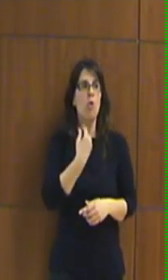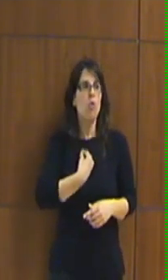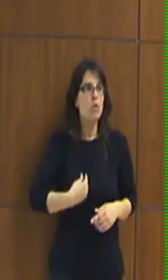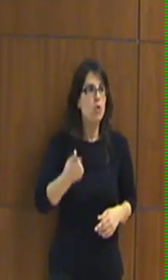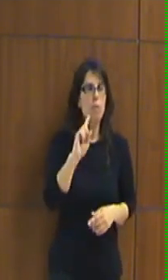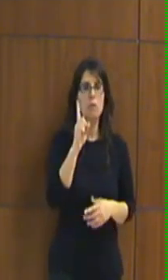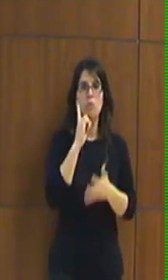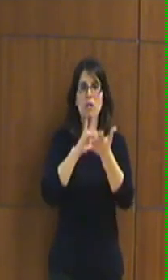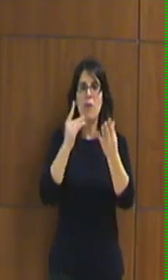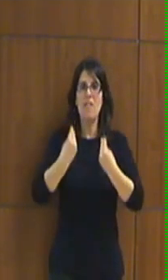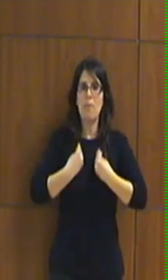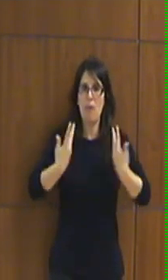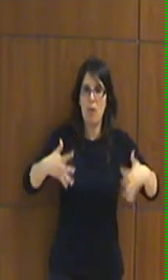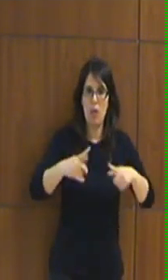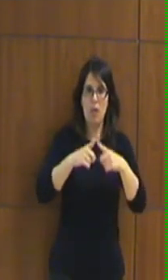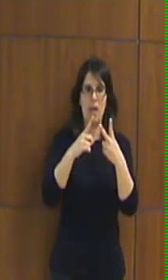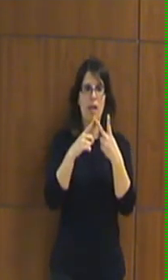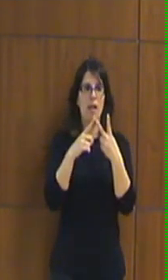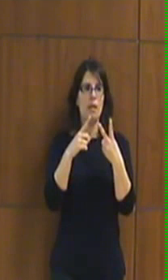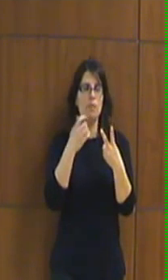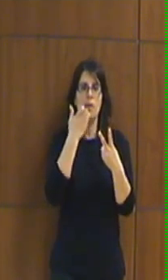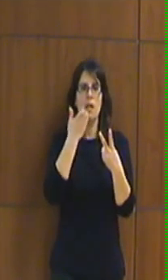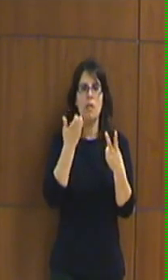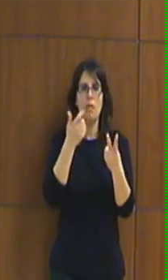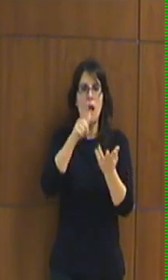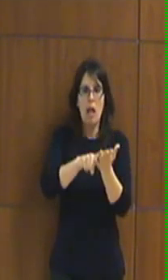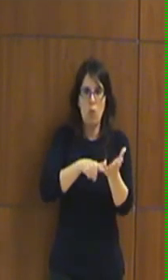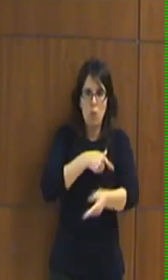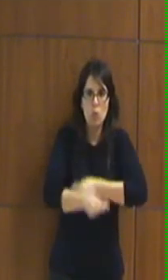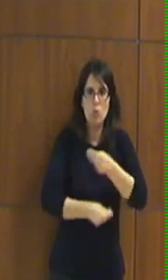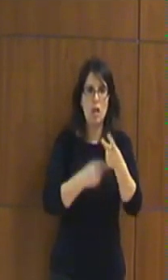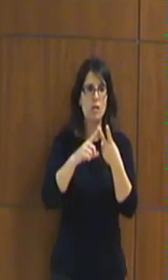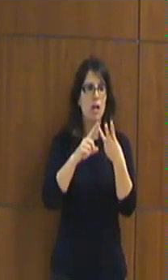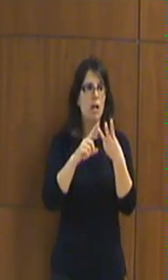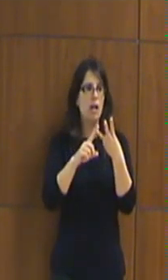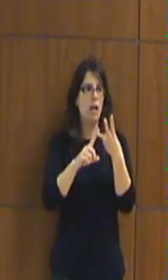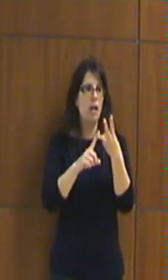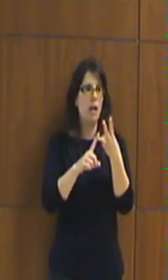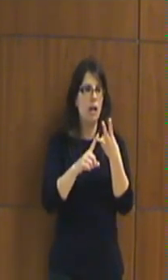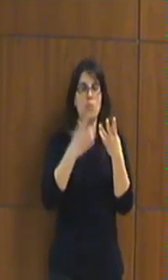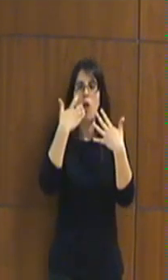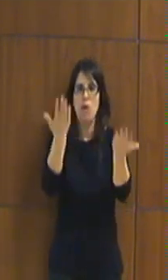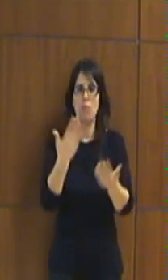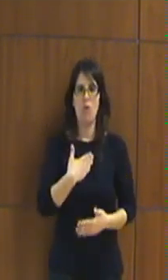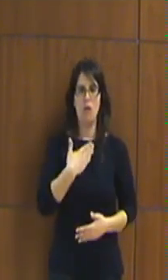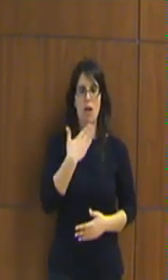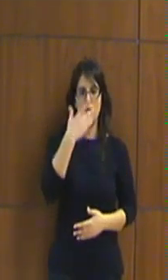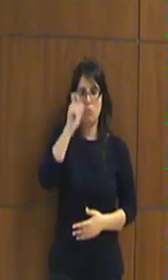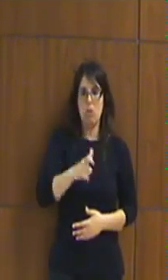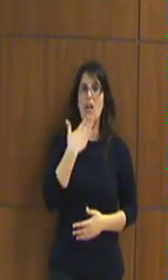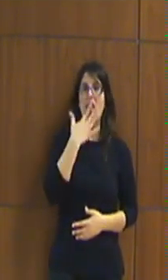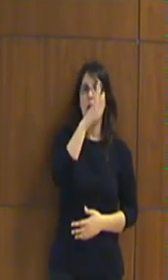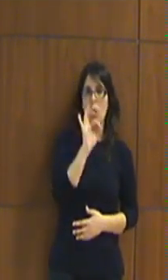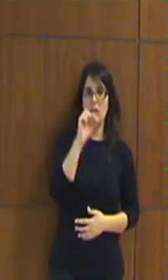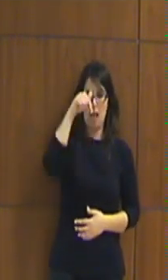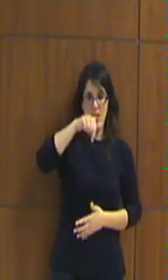en el mismo país, hablamos el mismo idioma, y no es lo mismo a lo mejor una persona de 50 años en una ciudad que en otra ciudad. Luego